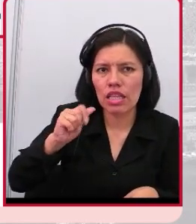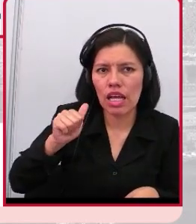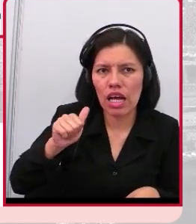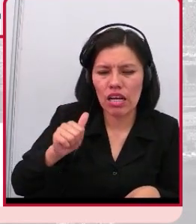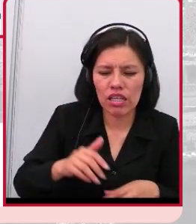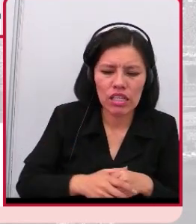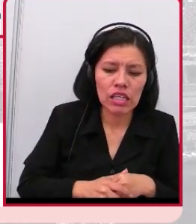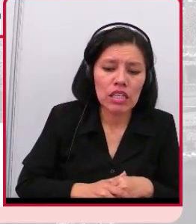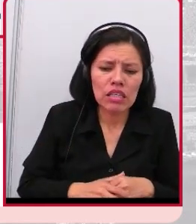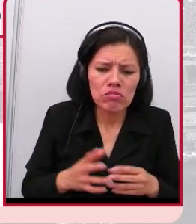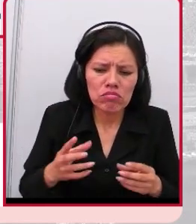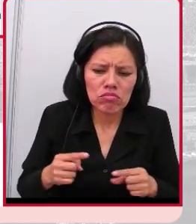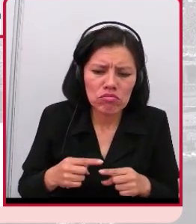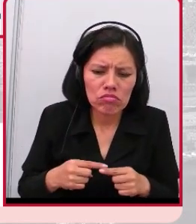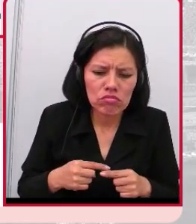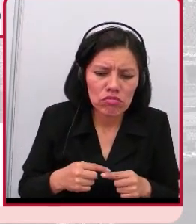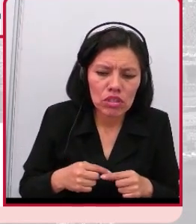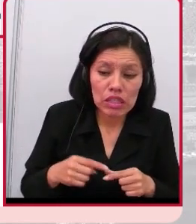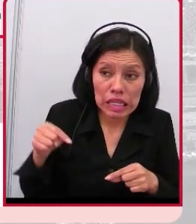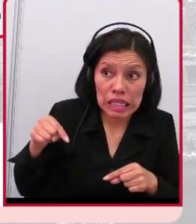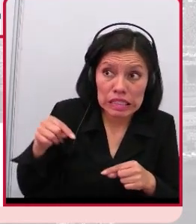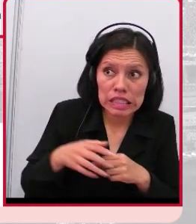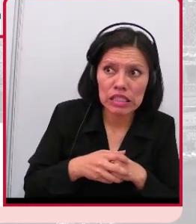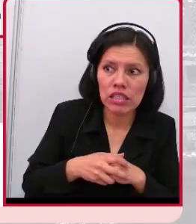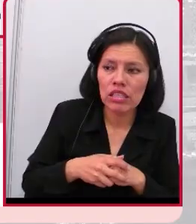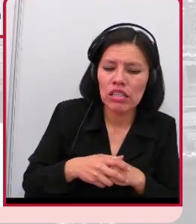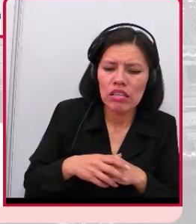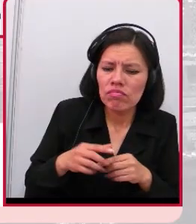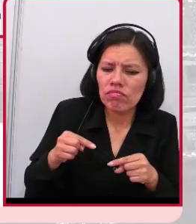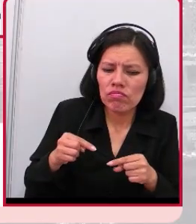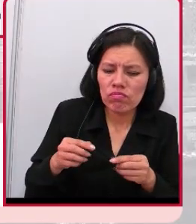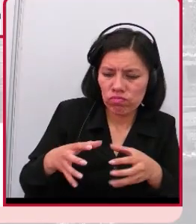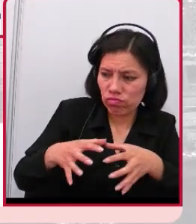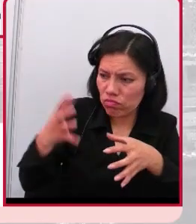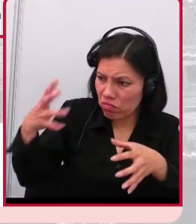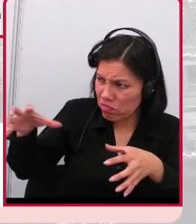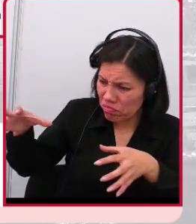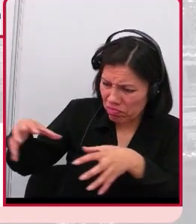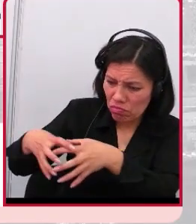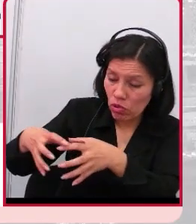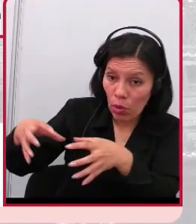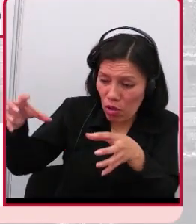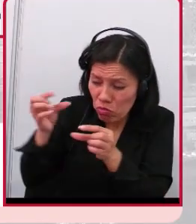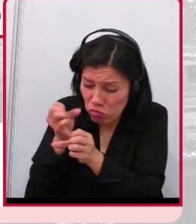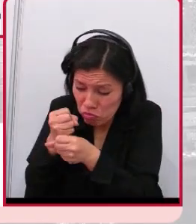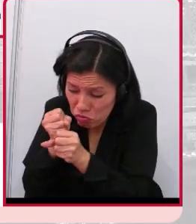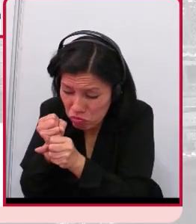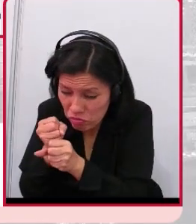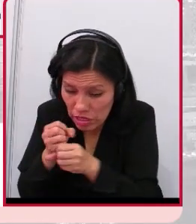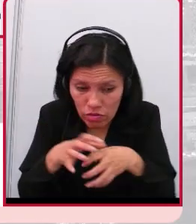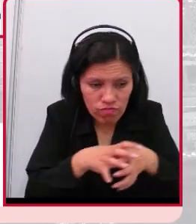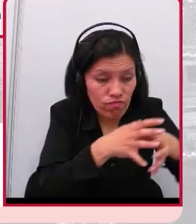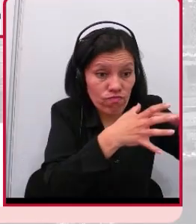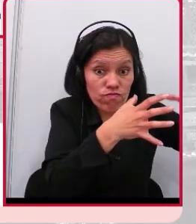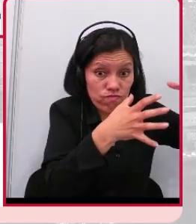50% a más. Sin embargo, a una misma escala de tamaño, vemos este material problemático